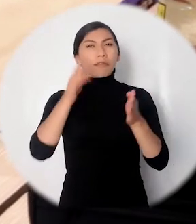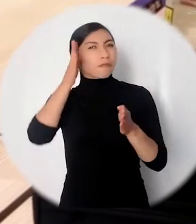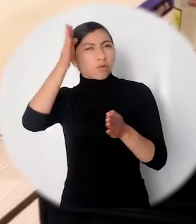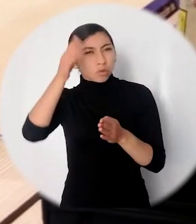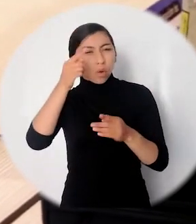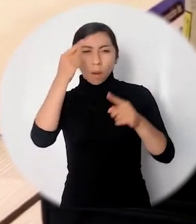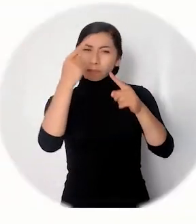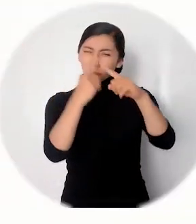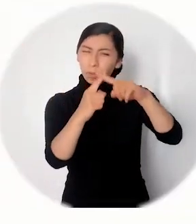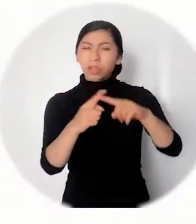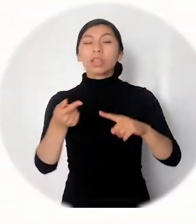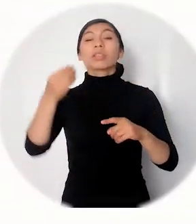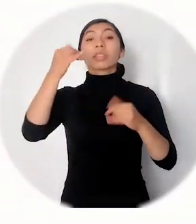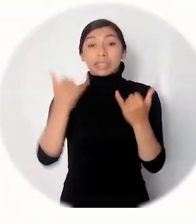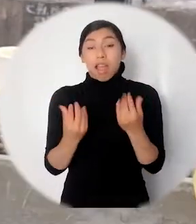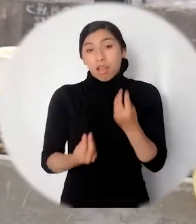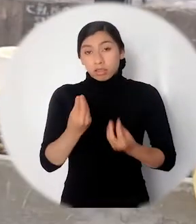están cumpliendo.